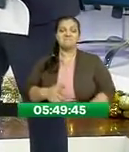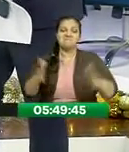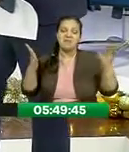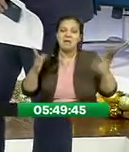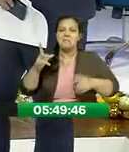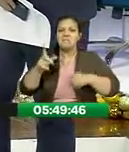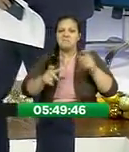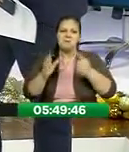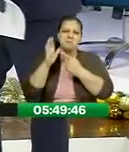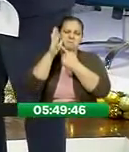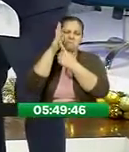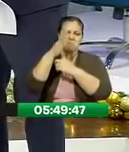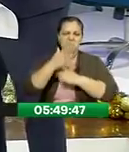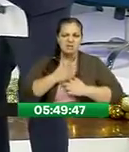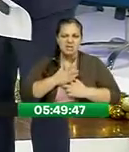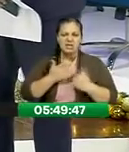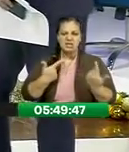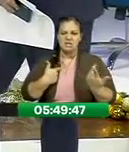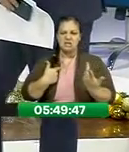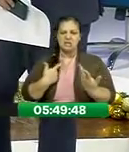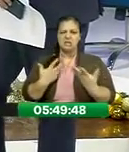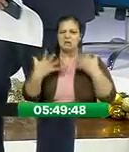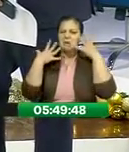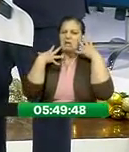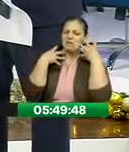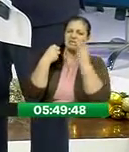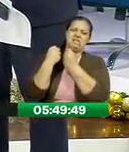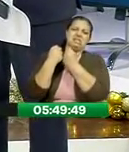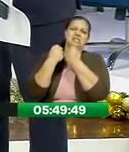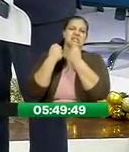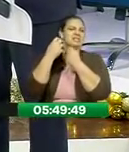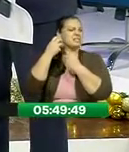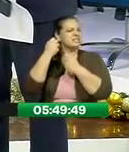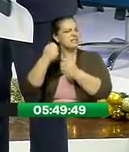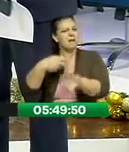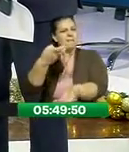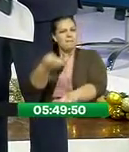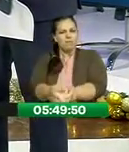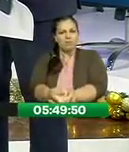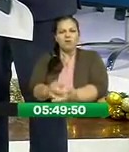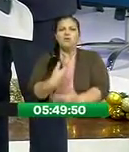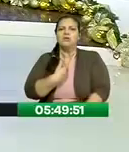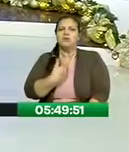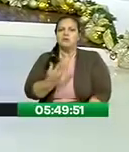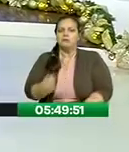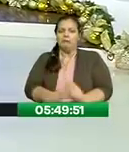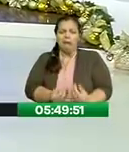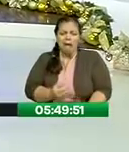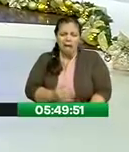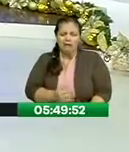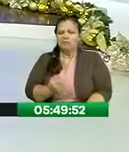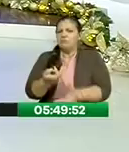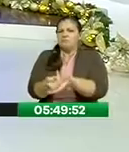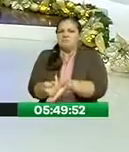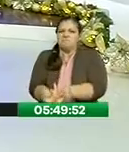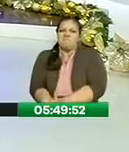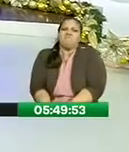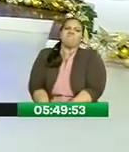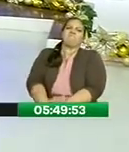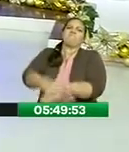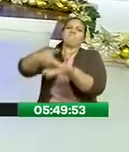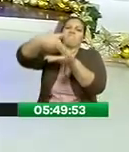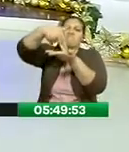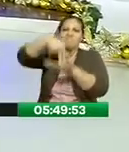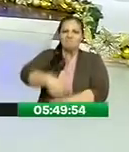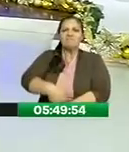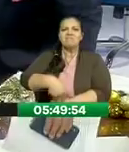Del piso, escucha, que del piso no pasa nadie, solo llegarás hasta acá el piso. De aquí, cuando ellos pensaban que me tenían